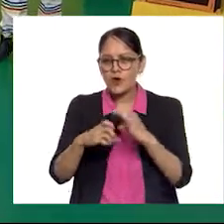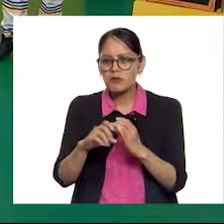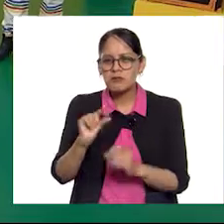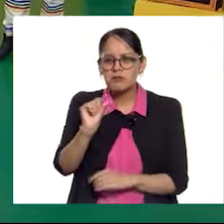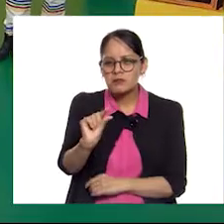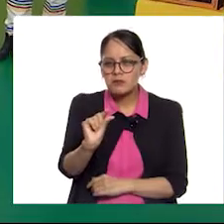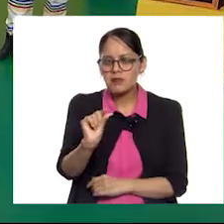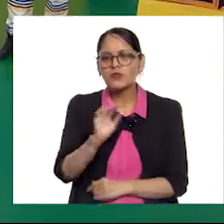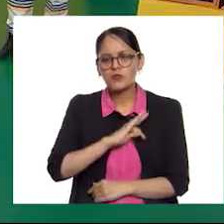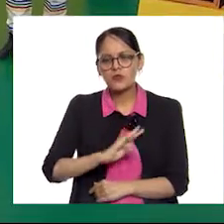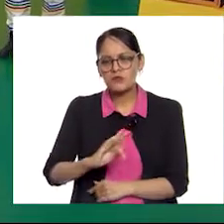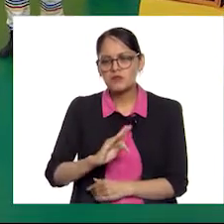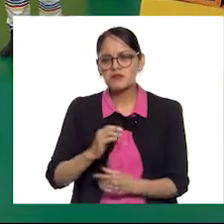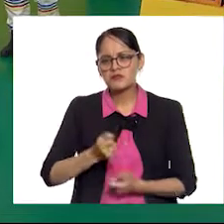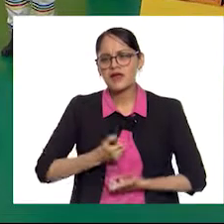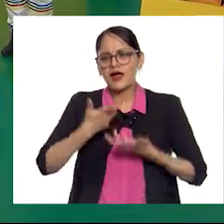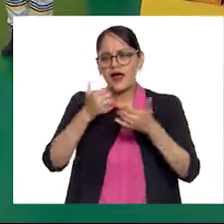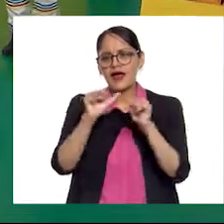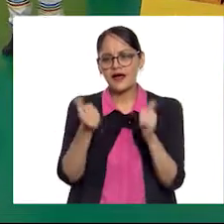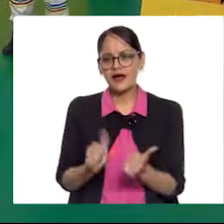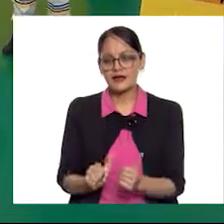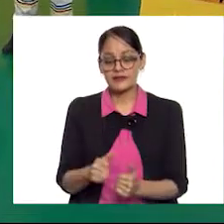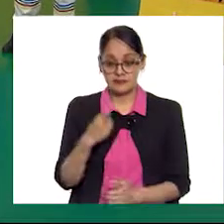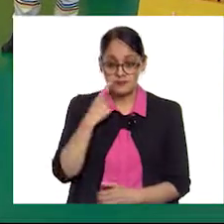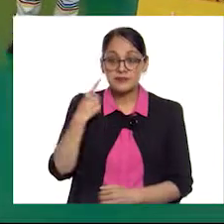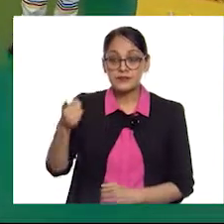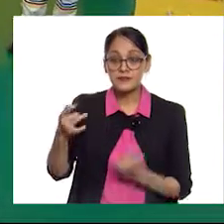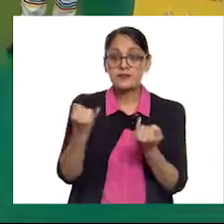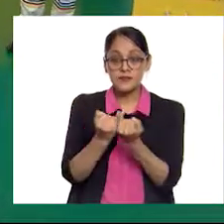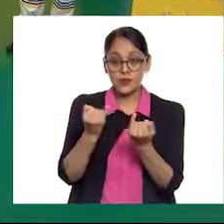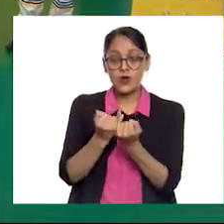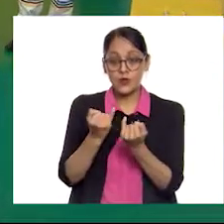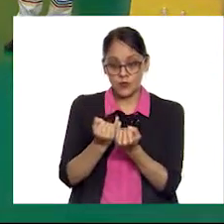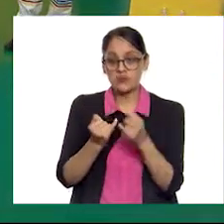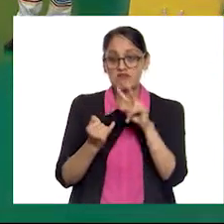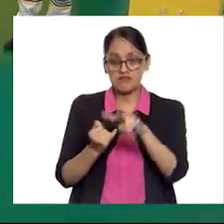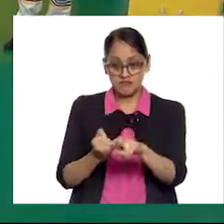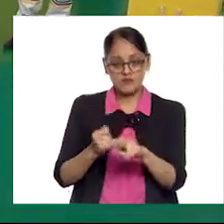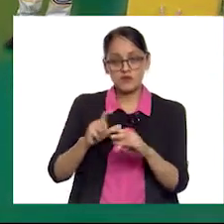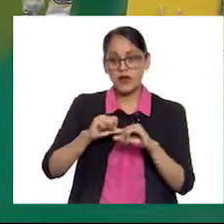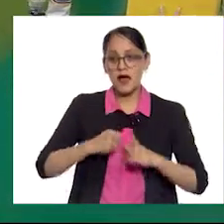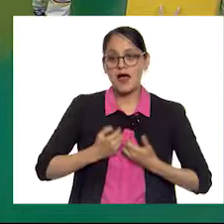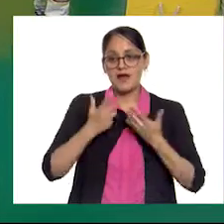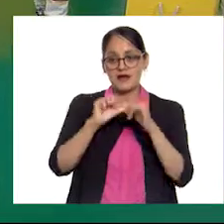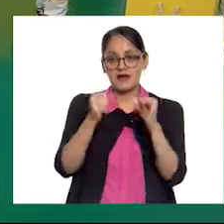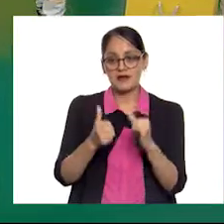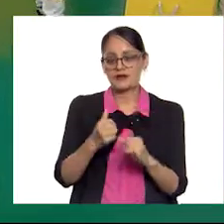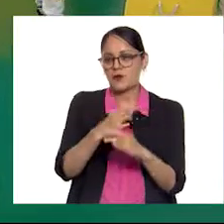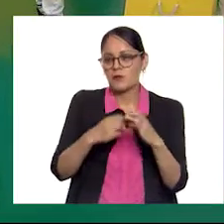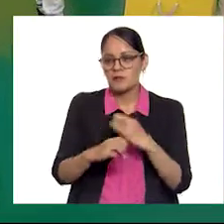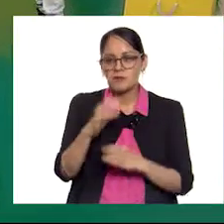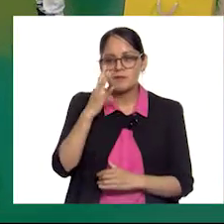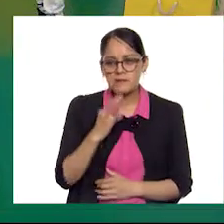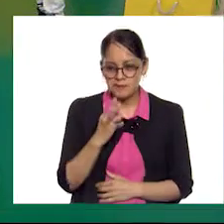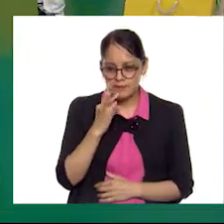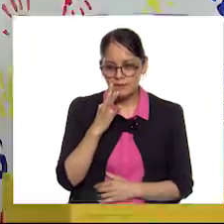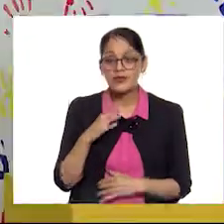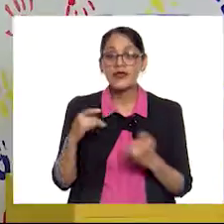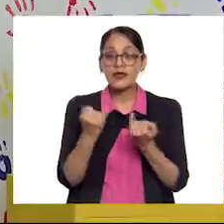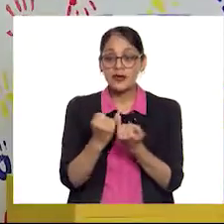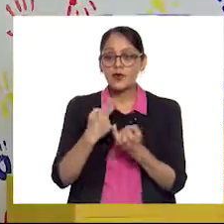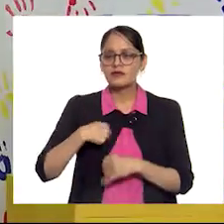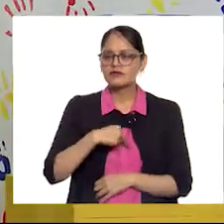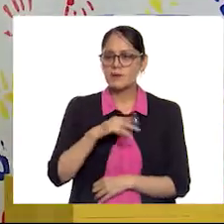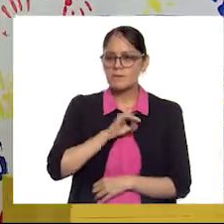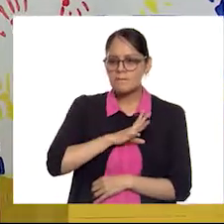performance. Sí, vi cómo estos elementos tan sencillos logran hacer un performance. Así es. Y sobre todo hay que despojarnos